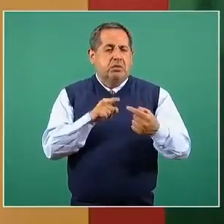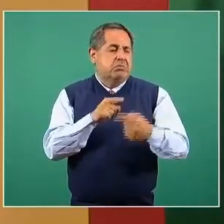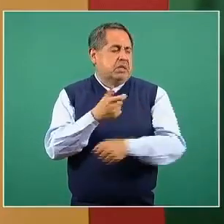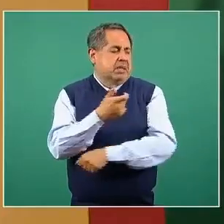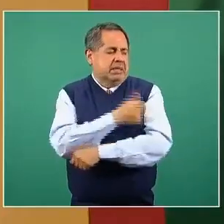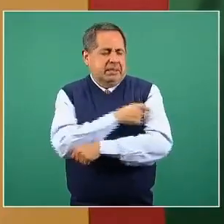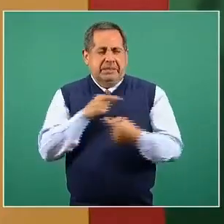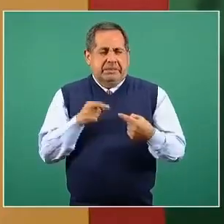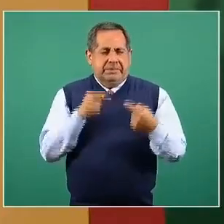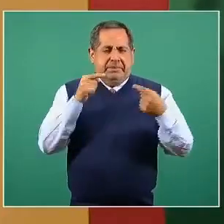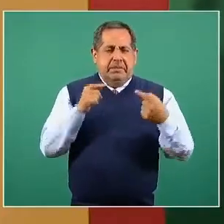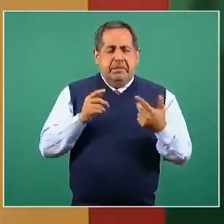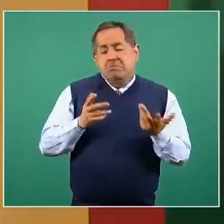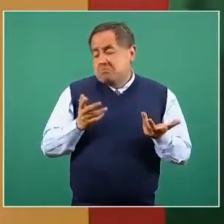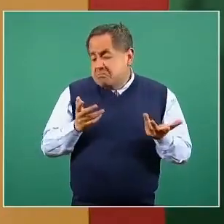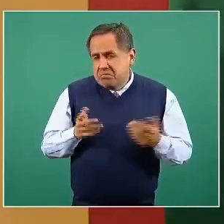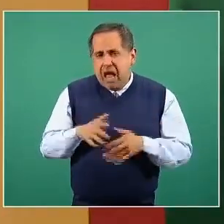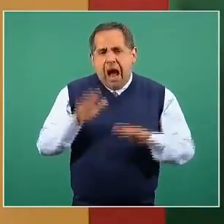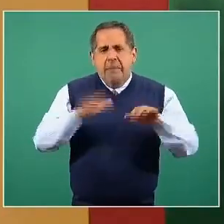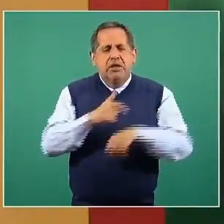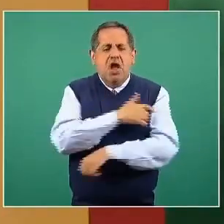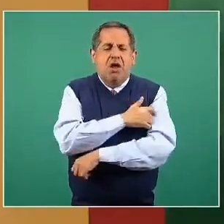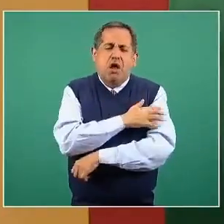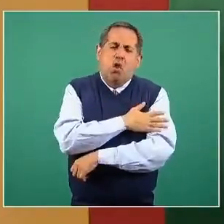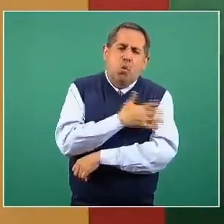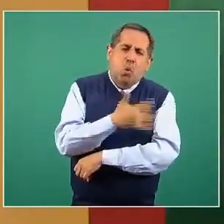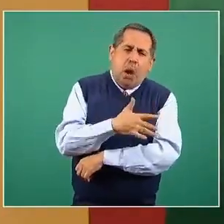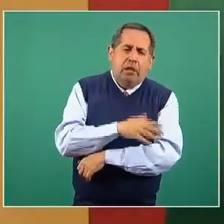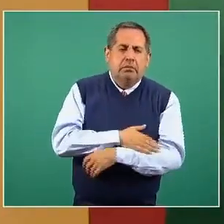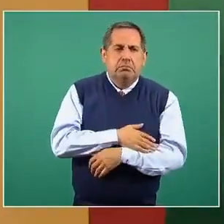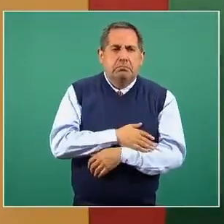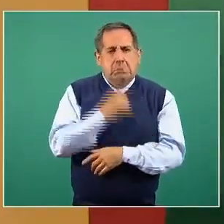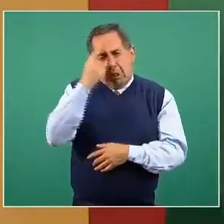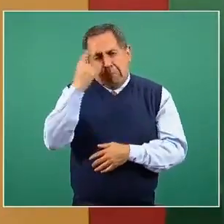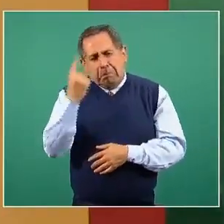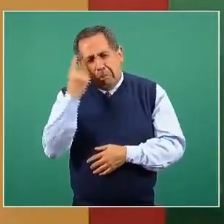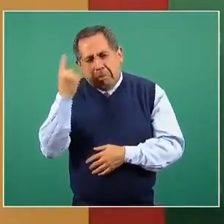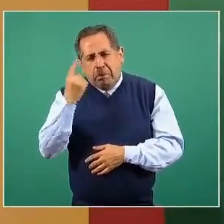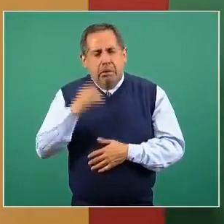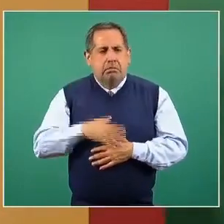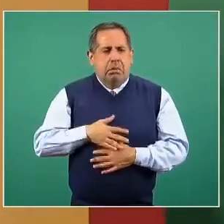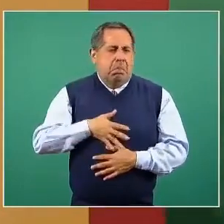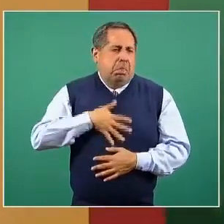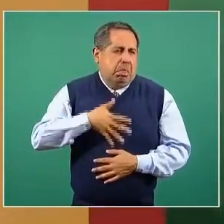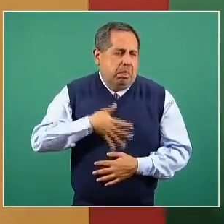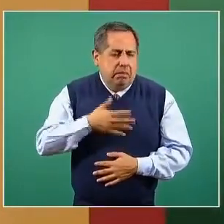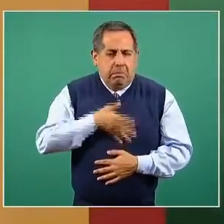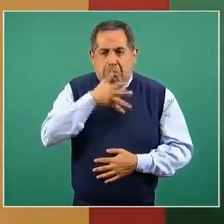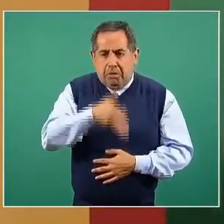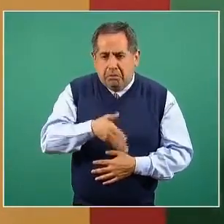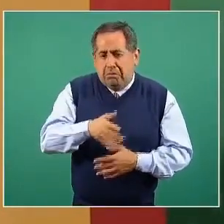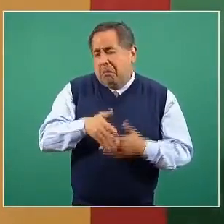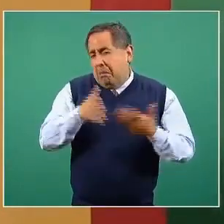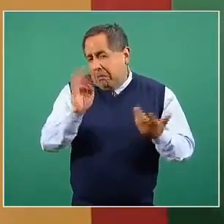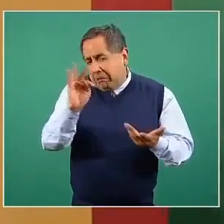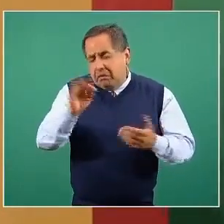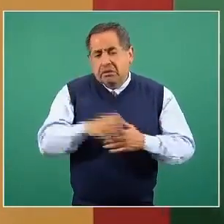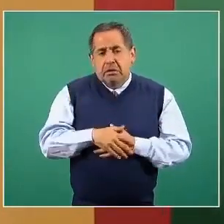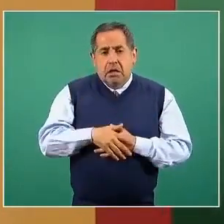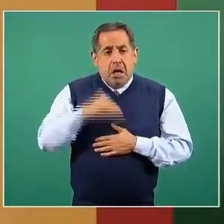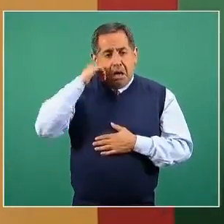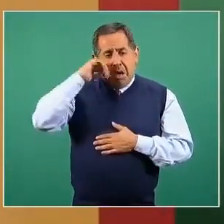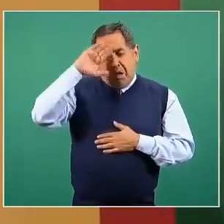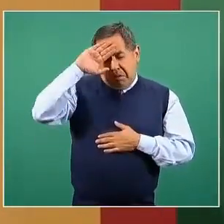una respuesta inmune. Entonces puede haber dolor, puede haber mareo, puede haber náusea, puede haber vómito, puede haber